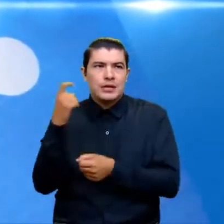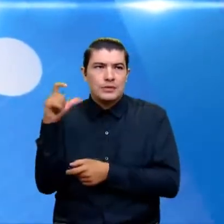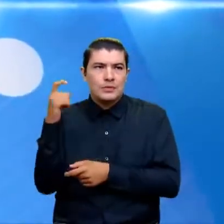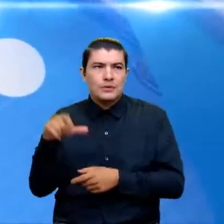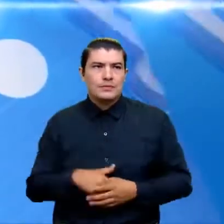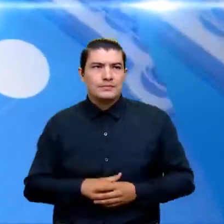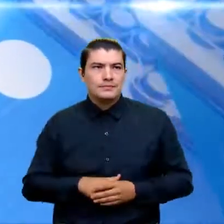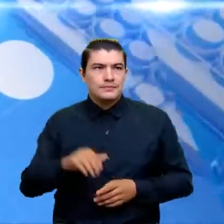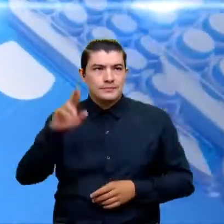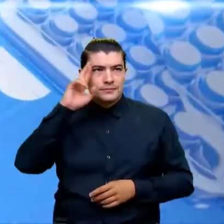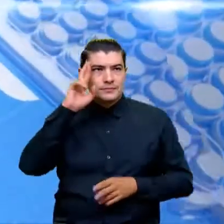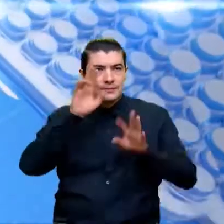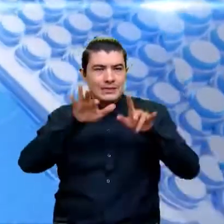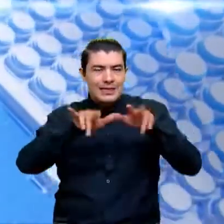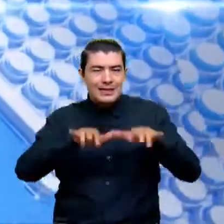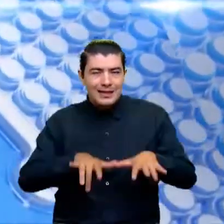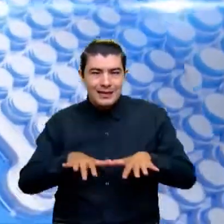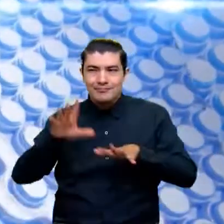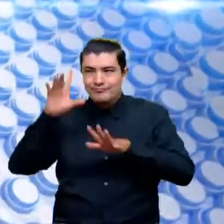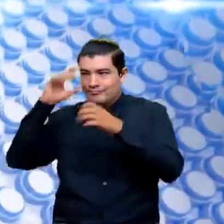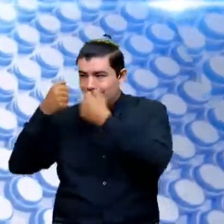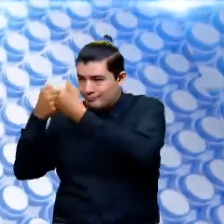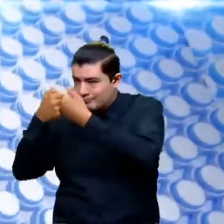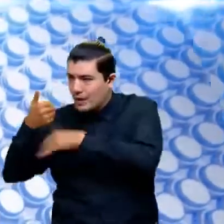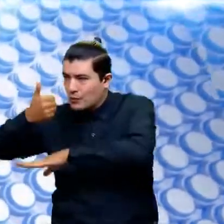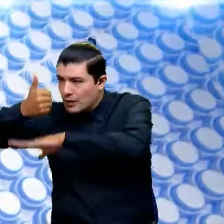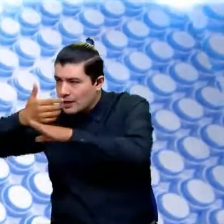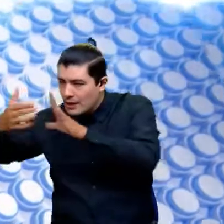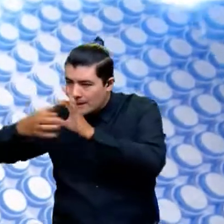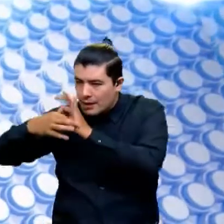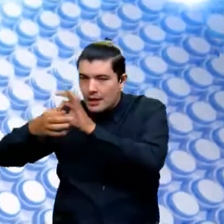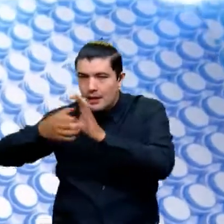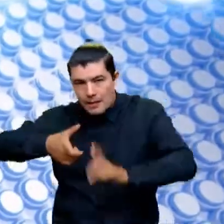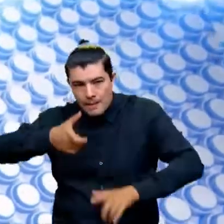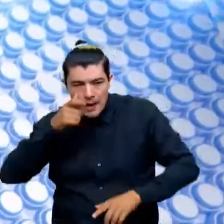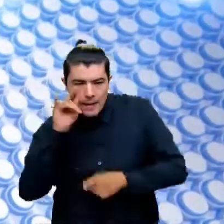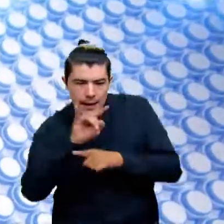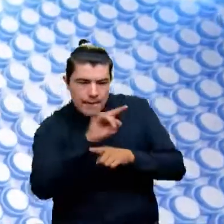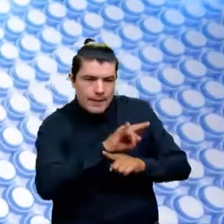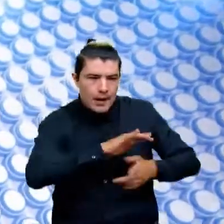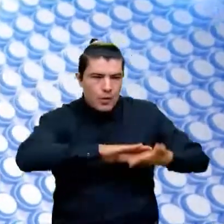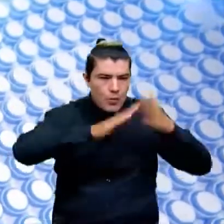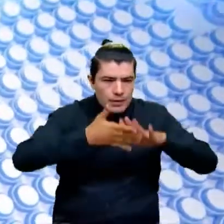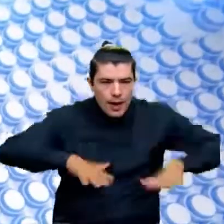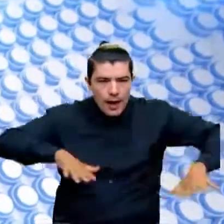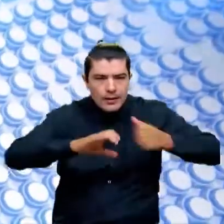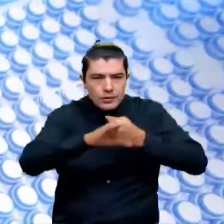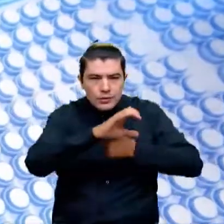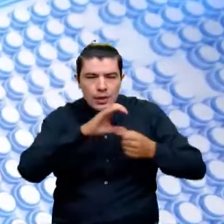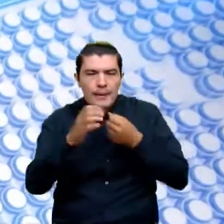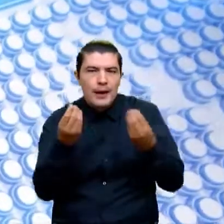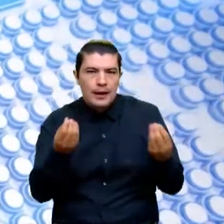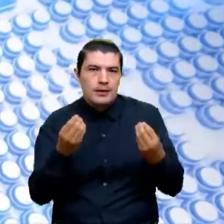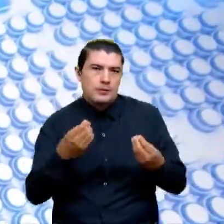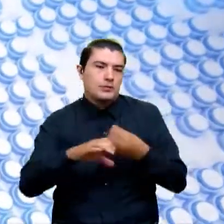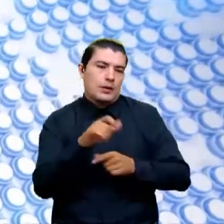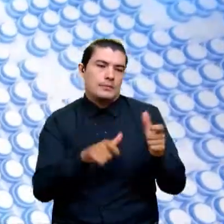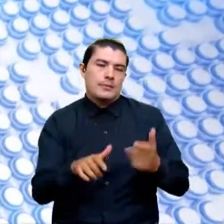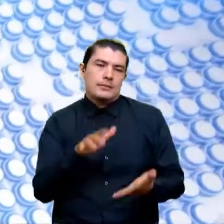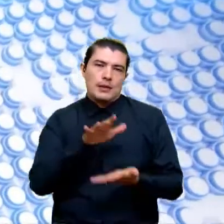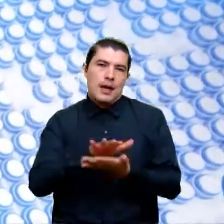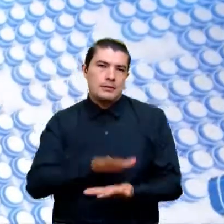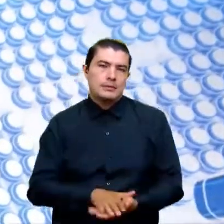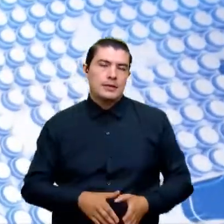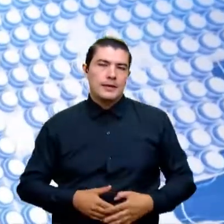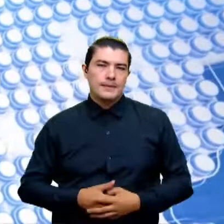las diferentes secretarías, en articulación con las autoridades, continúan recorriendo las comunas de la ciudad para brindar tranquilidad a los ciudadanos.